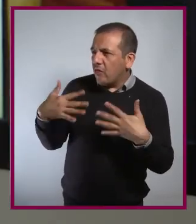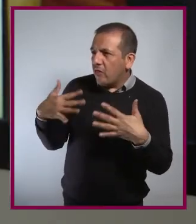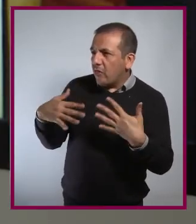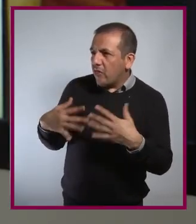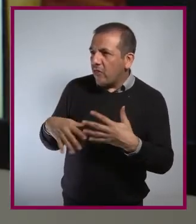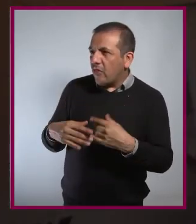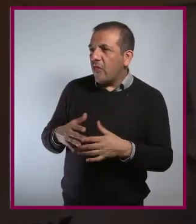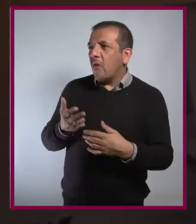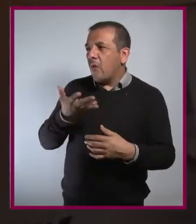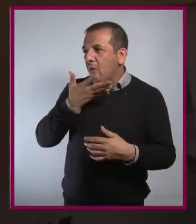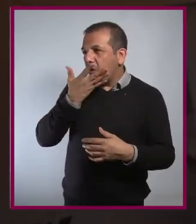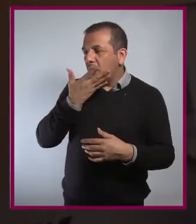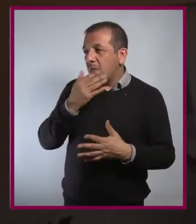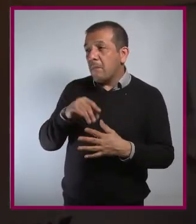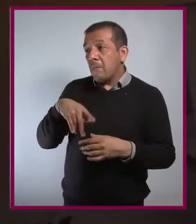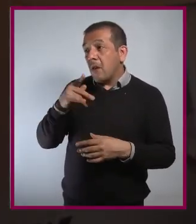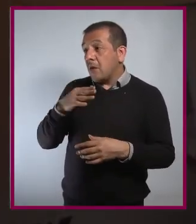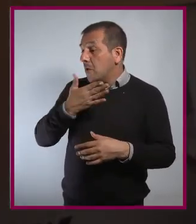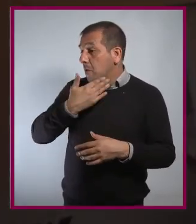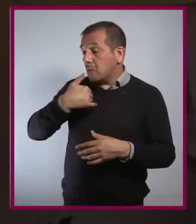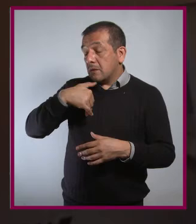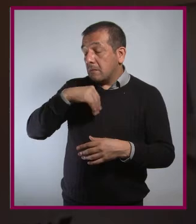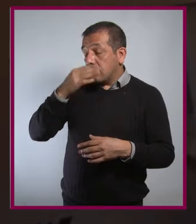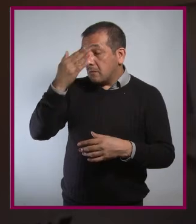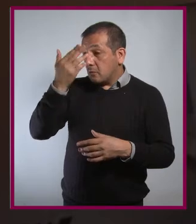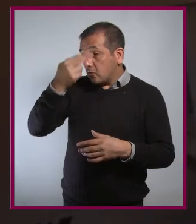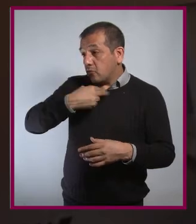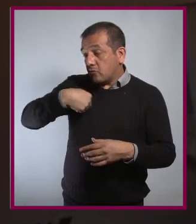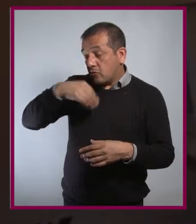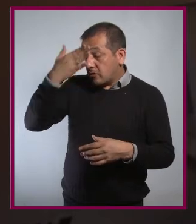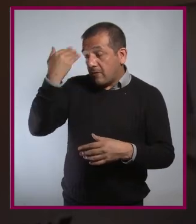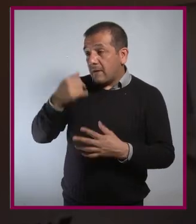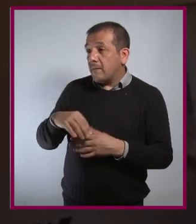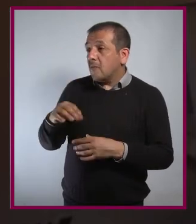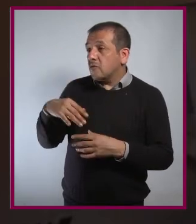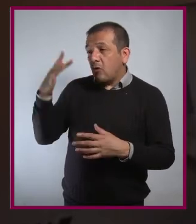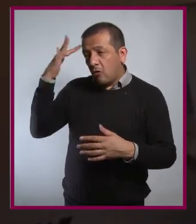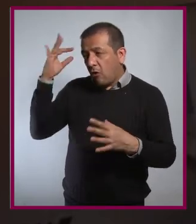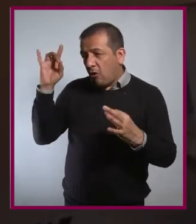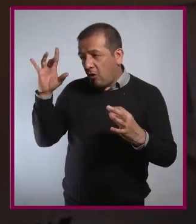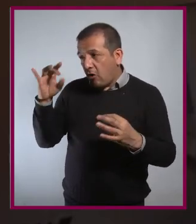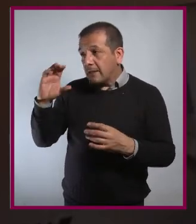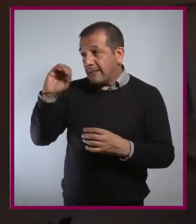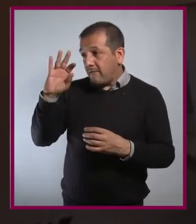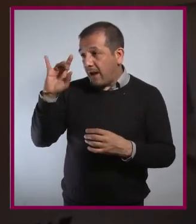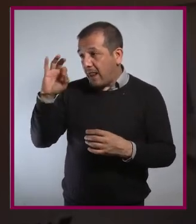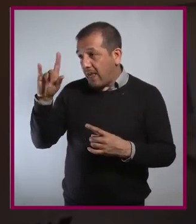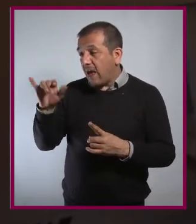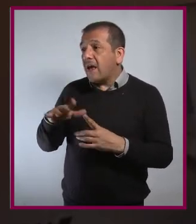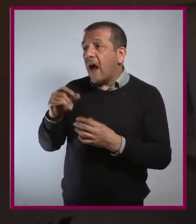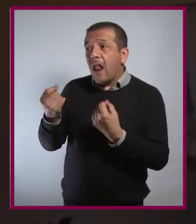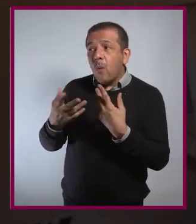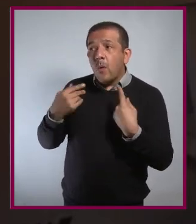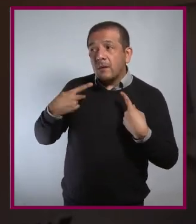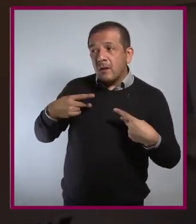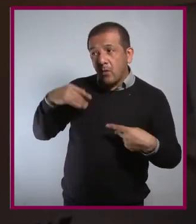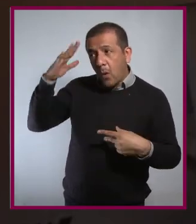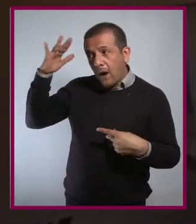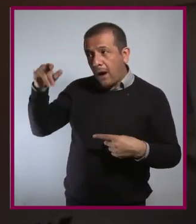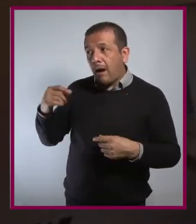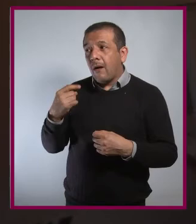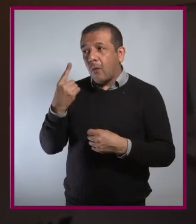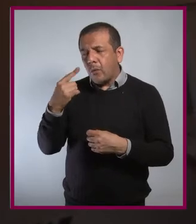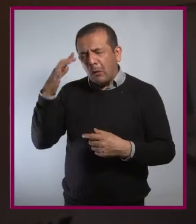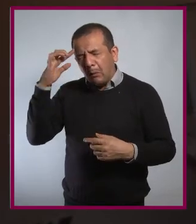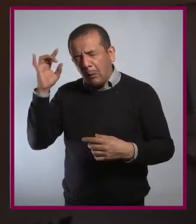dolores más comunes y menos diagnosticados, el dolor de cabeza o cefalea. Casi 2 de cada 3 adultos han padecido una